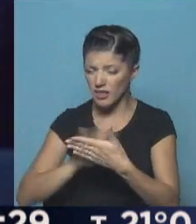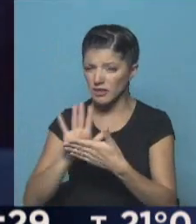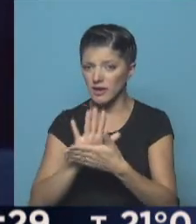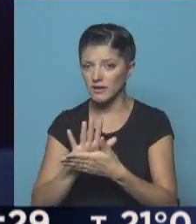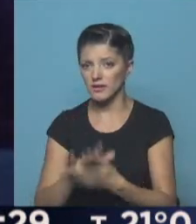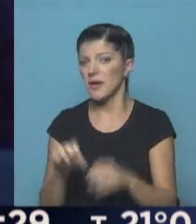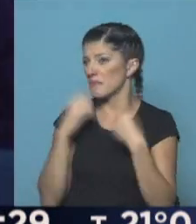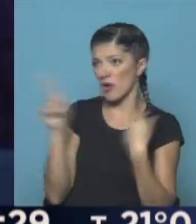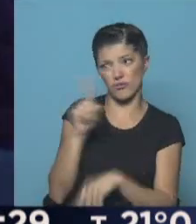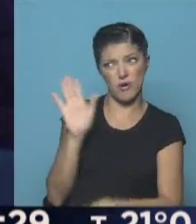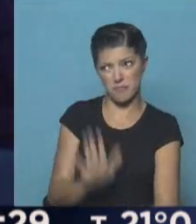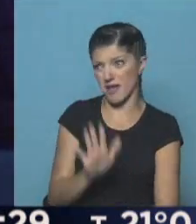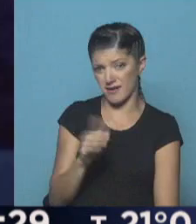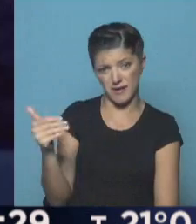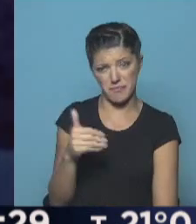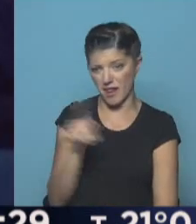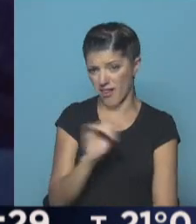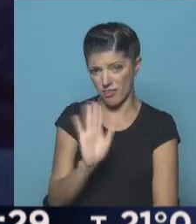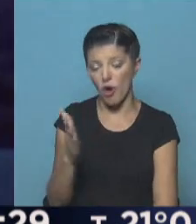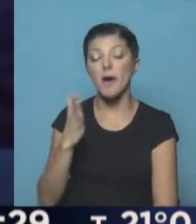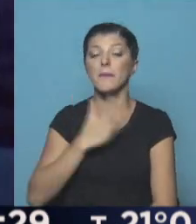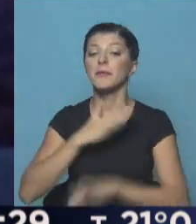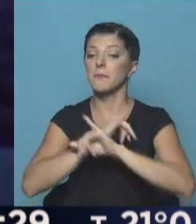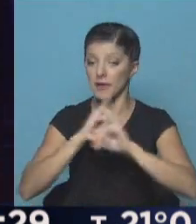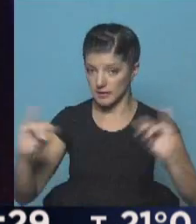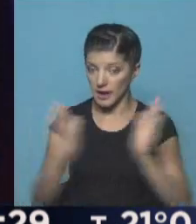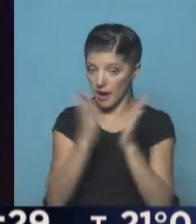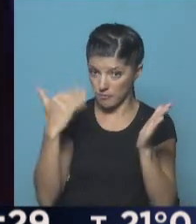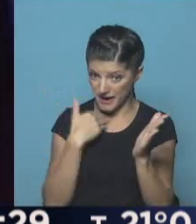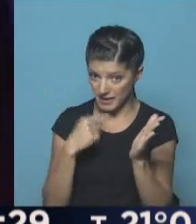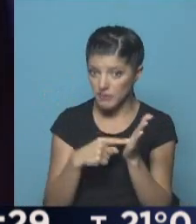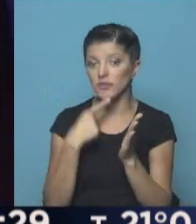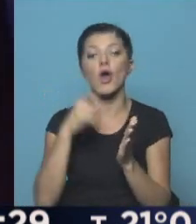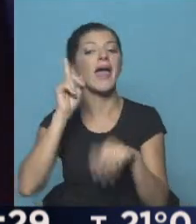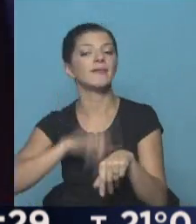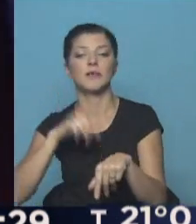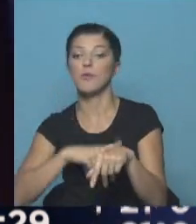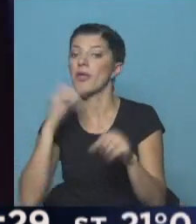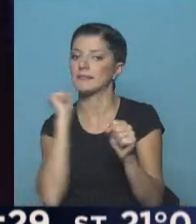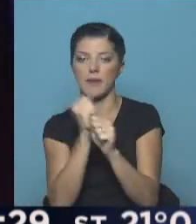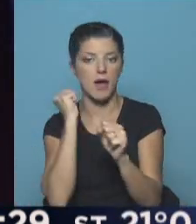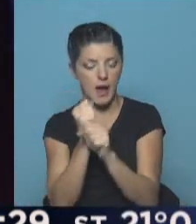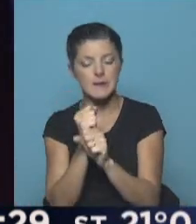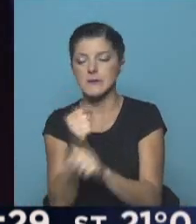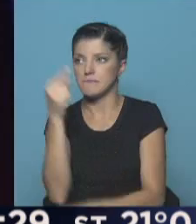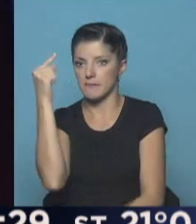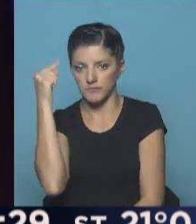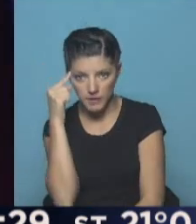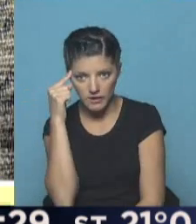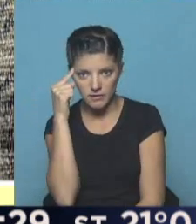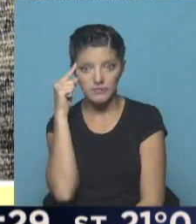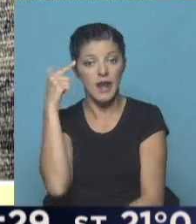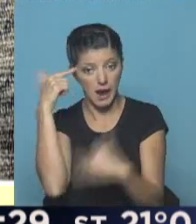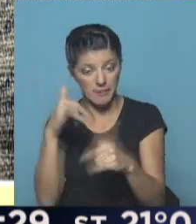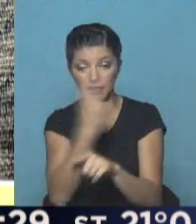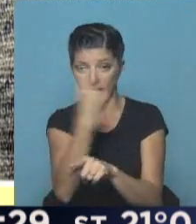no esperar. Mi mensaje del libro es tiempo de actuar, de tomar conciencia de su capacidad